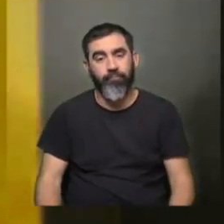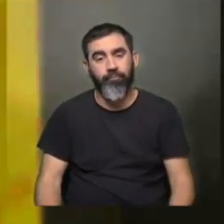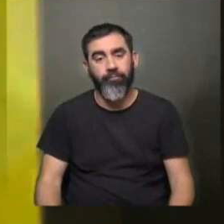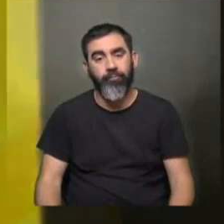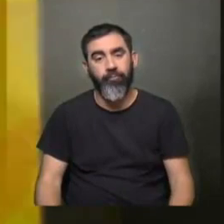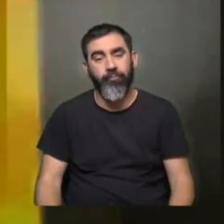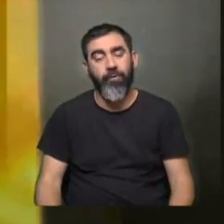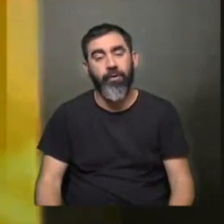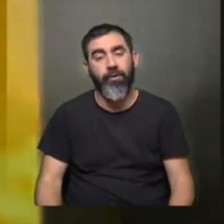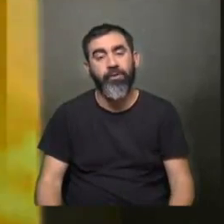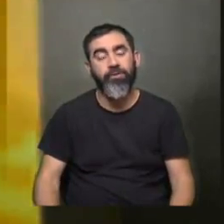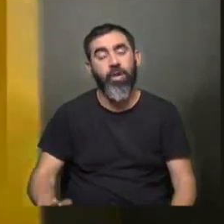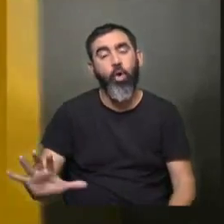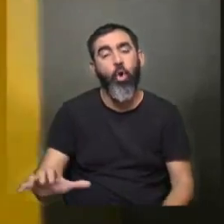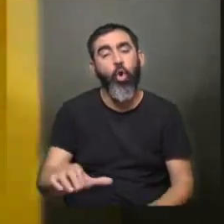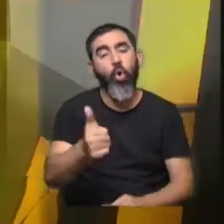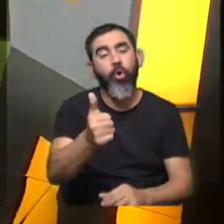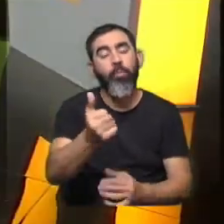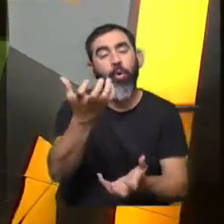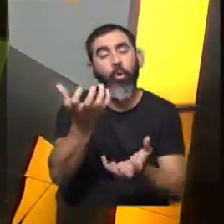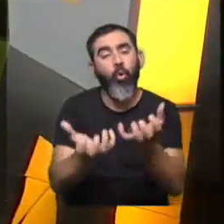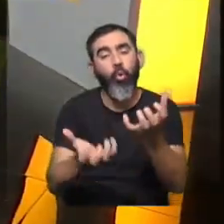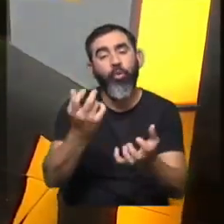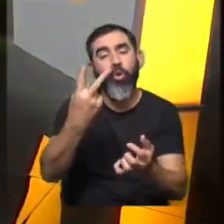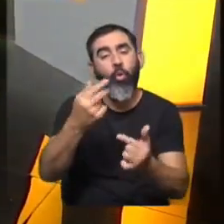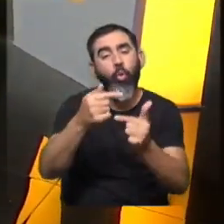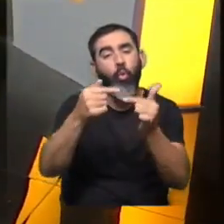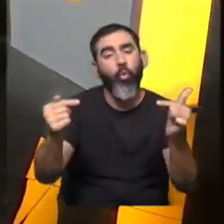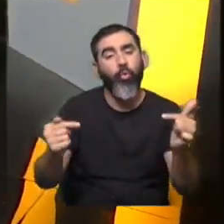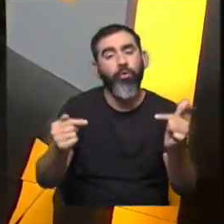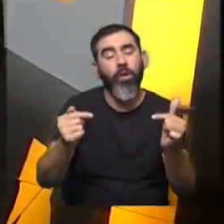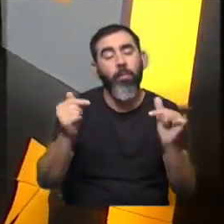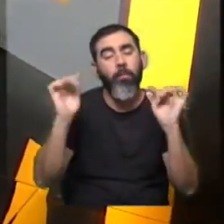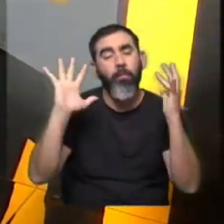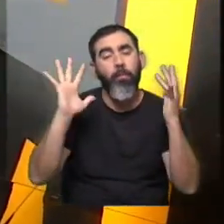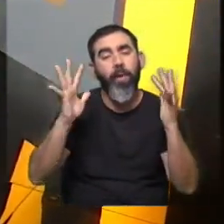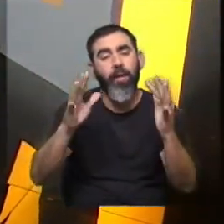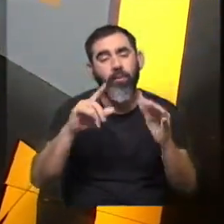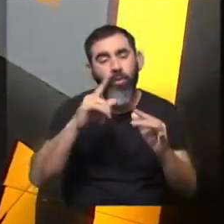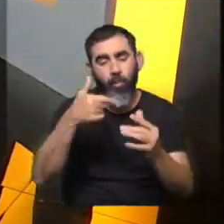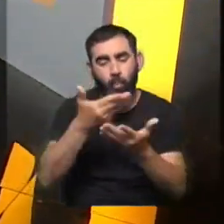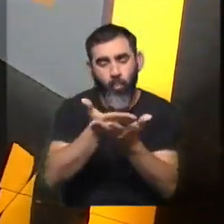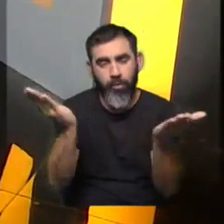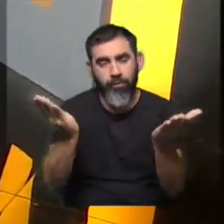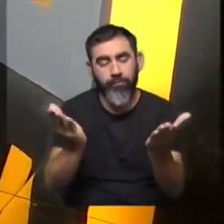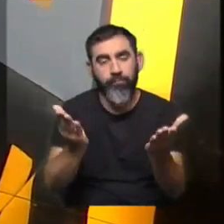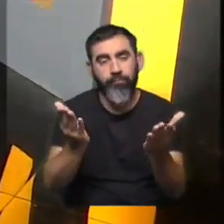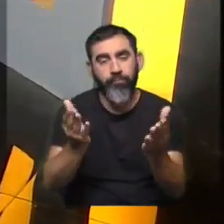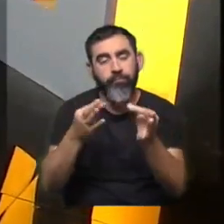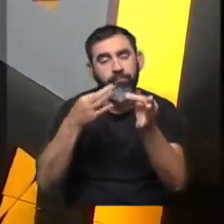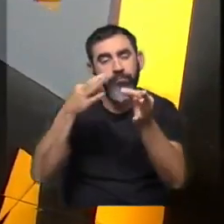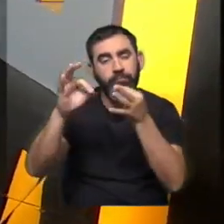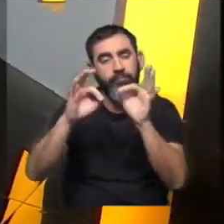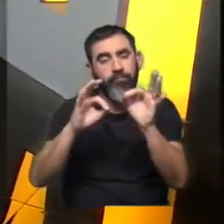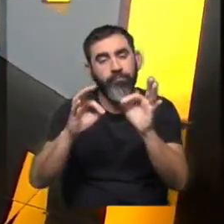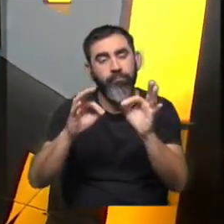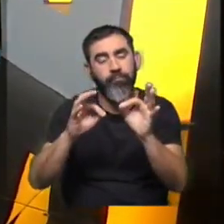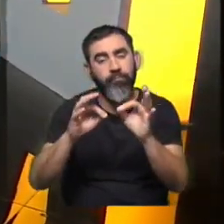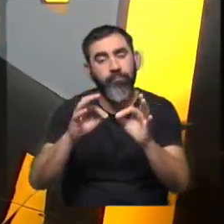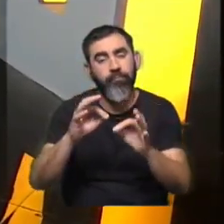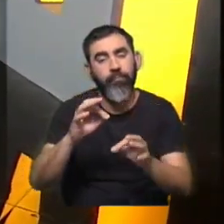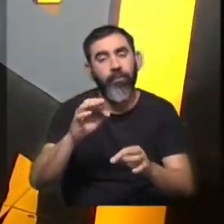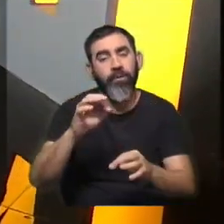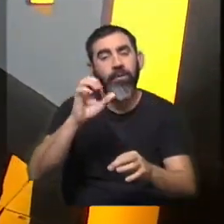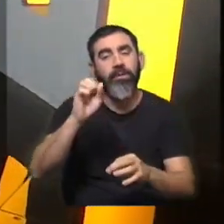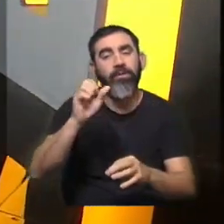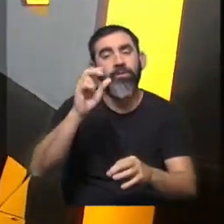se obtiene a partir de la cocción de dos especies particulares de plantas, que ya las vamos a ver, que fueron descritas por Richard